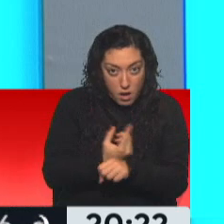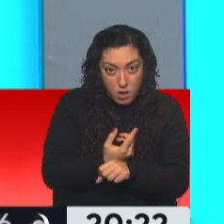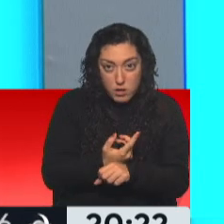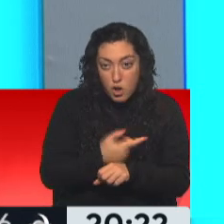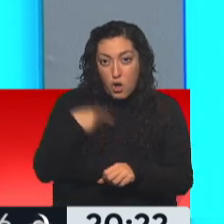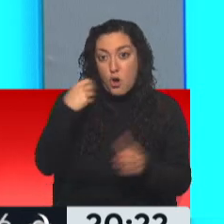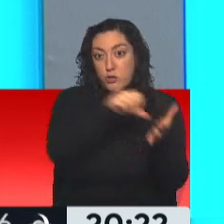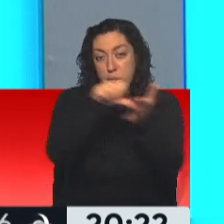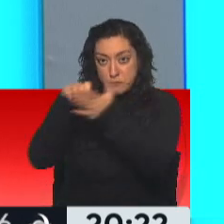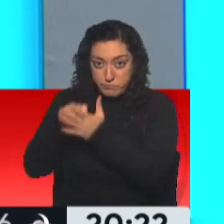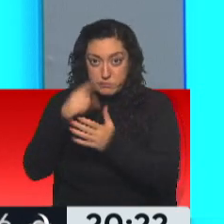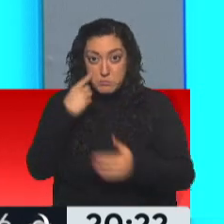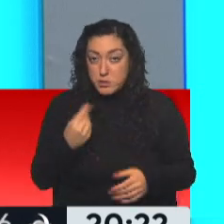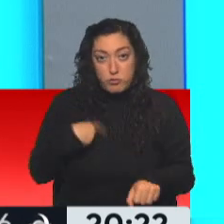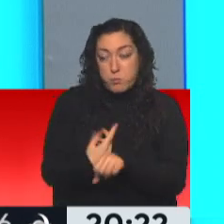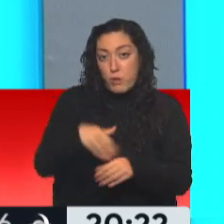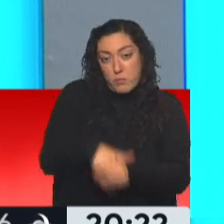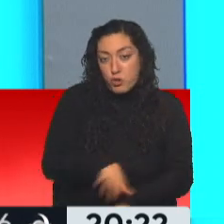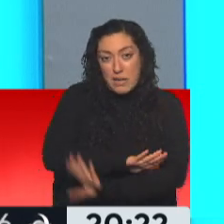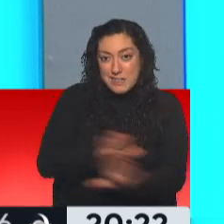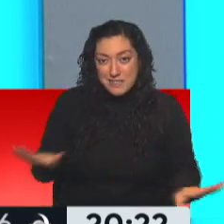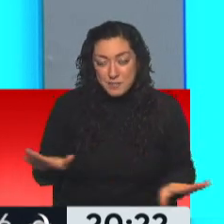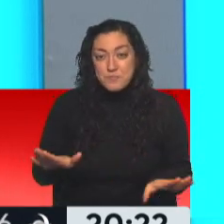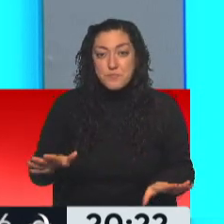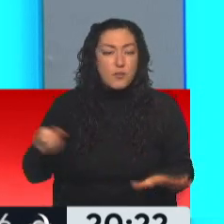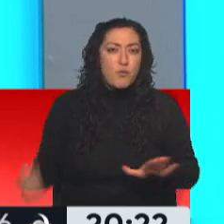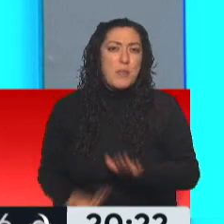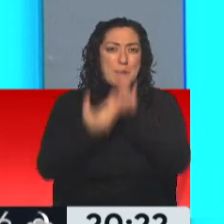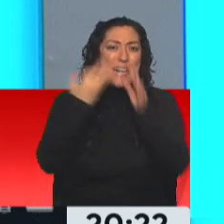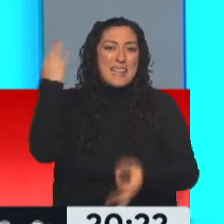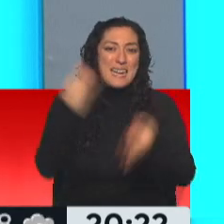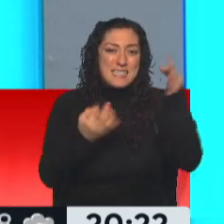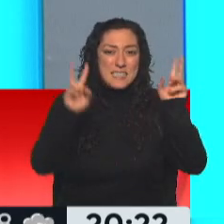venezolanos que están en el exterior. Me parece que esto es parte clave del análisis cuando hablamos de Venezuela.